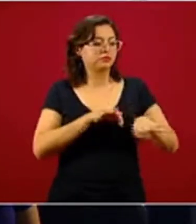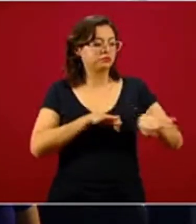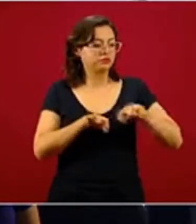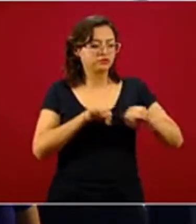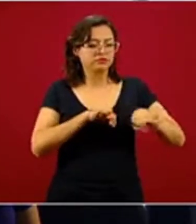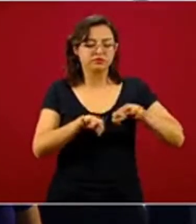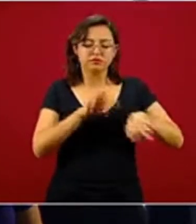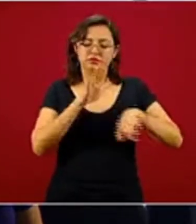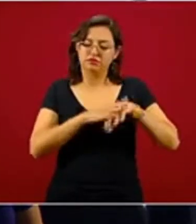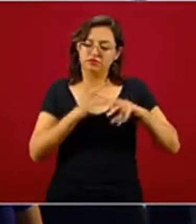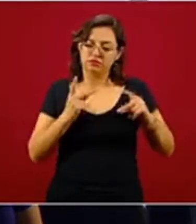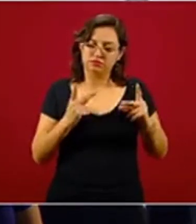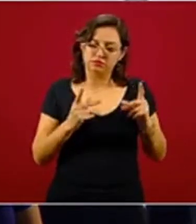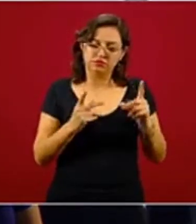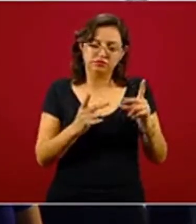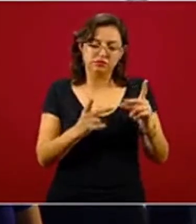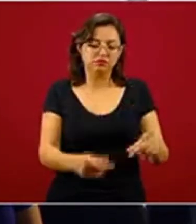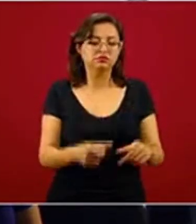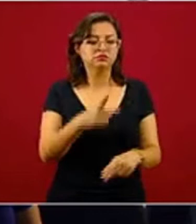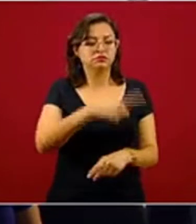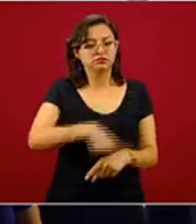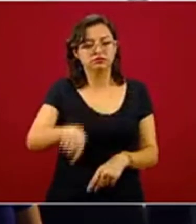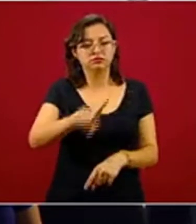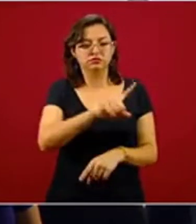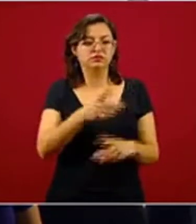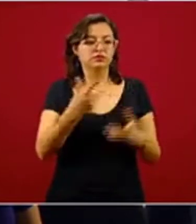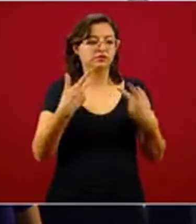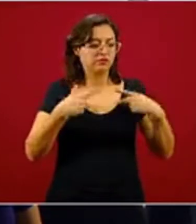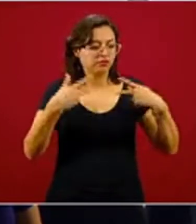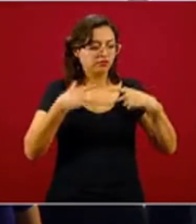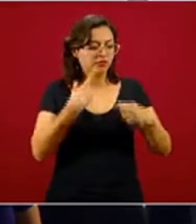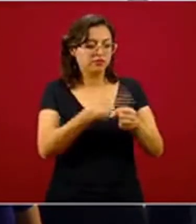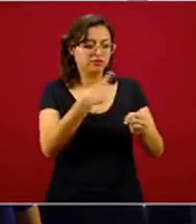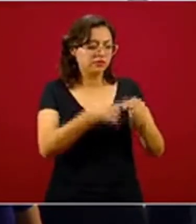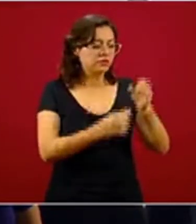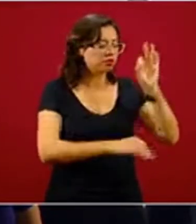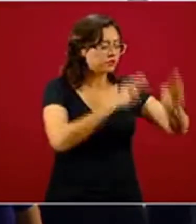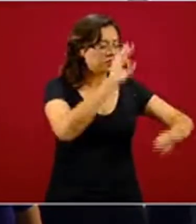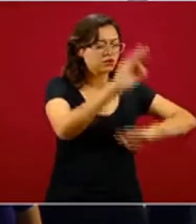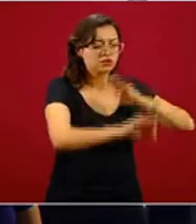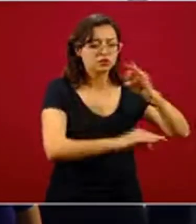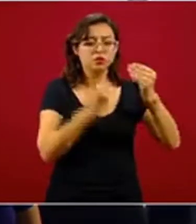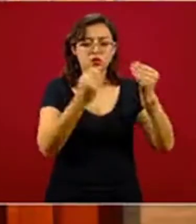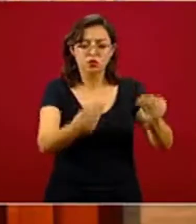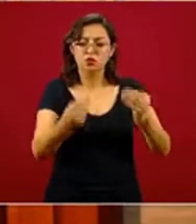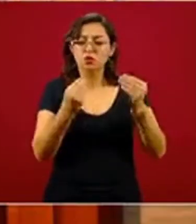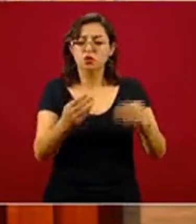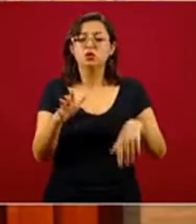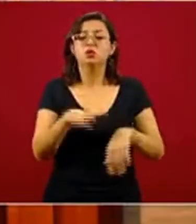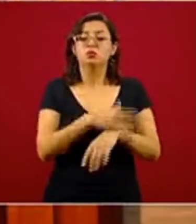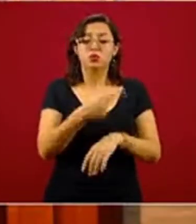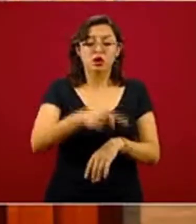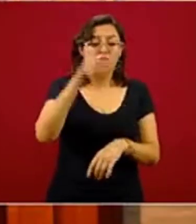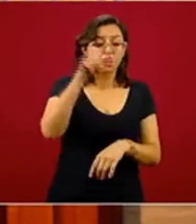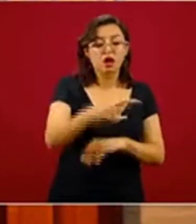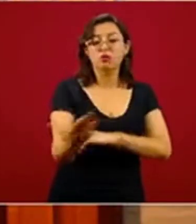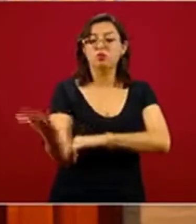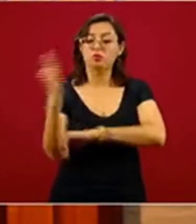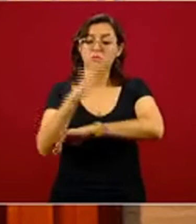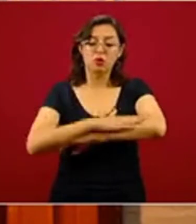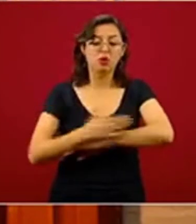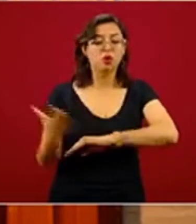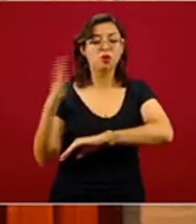productivos nos referimos a los que han tenido el mayor número de pacientes, porque ahí han estado los casos y las jornadas